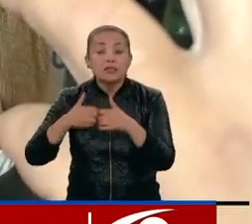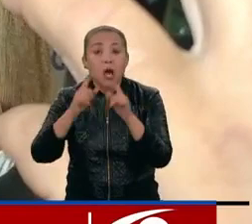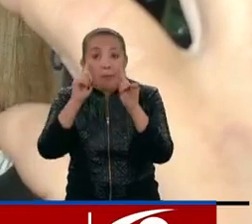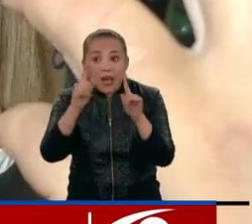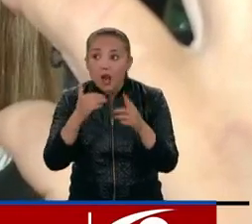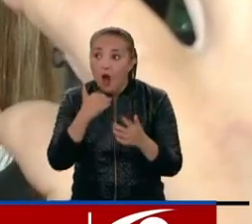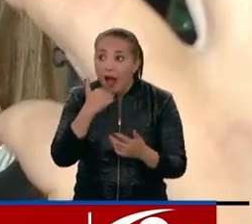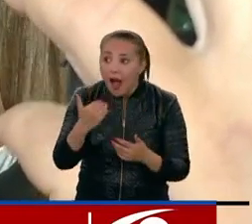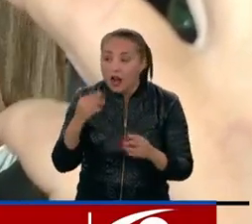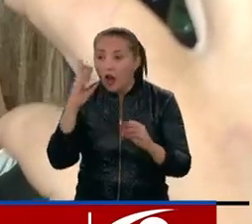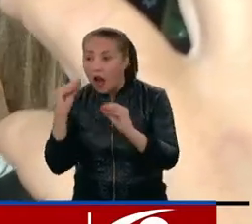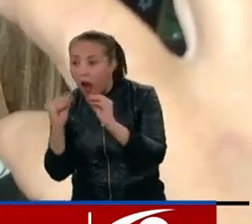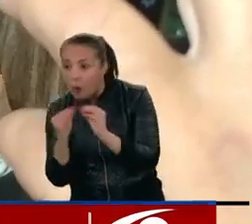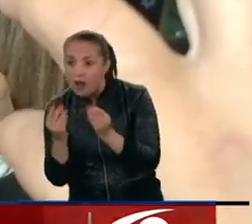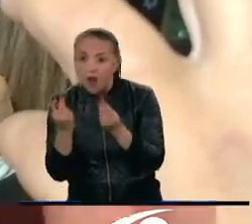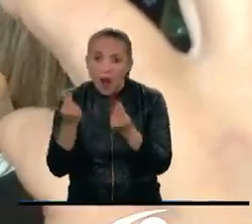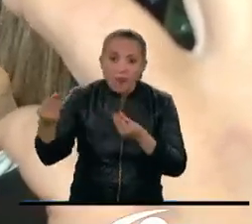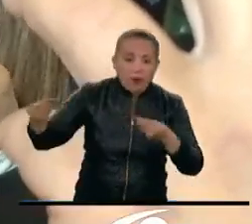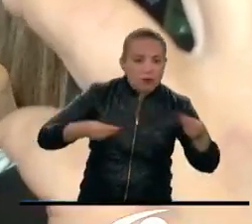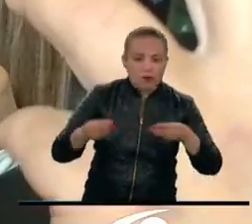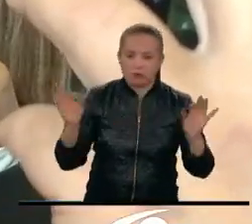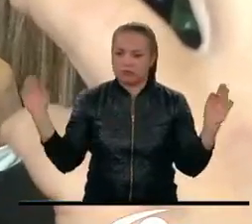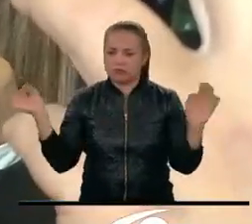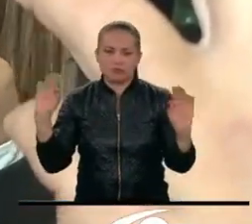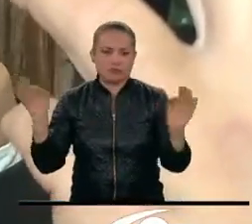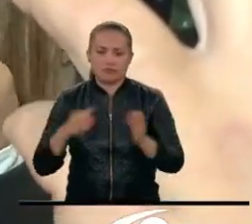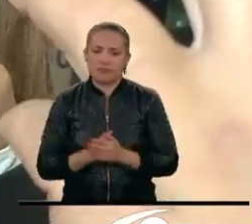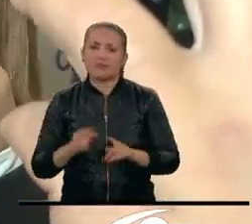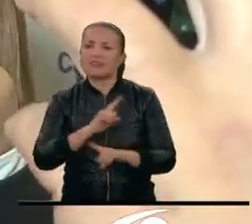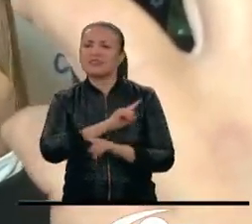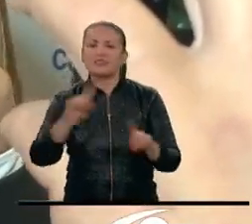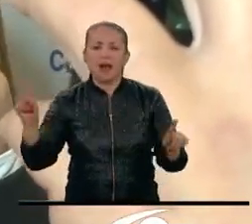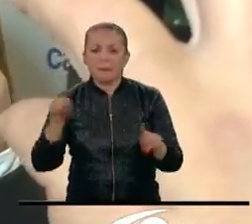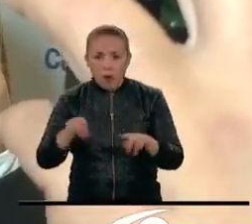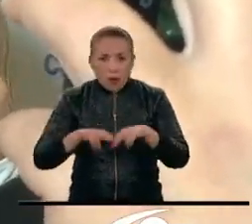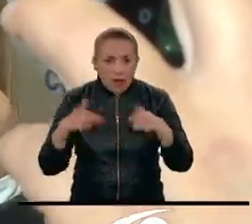momento se habló de hacer aportes y tampoco ninguna de esas reuniones fue llevada a cabo.